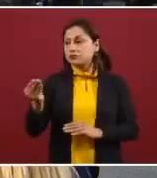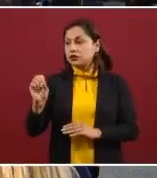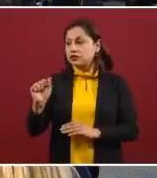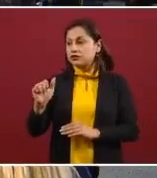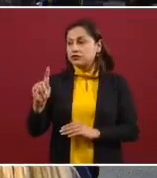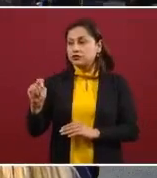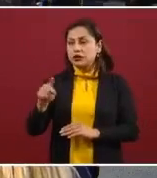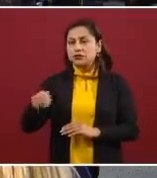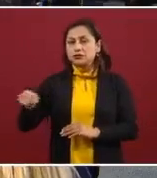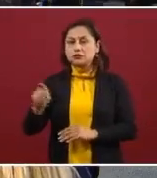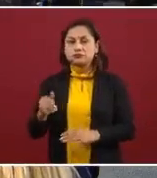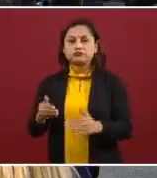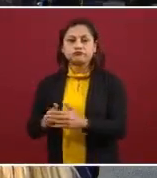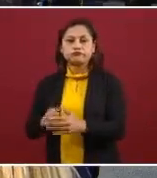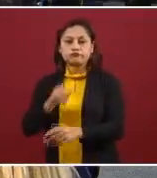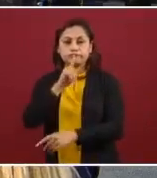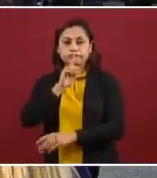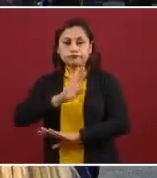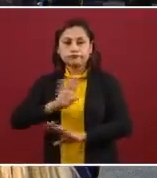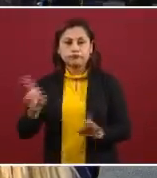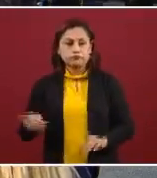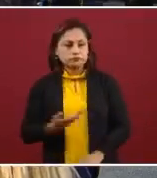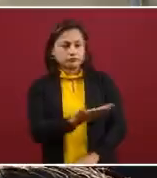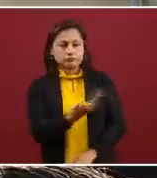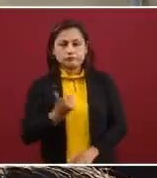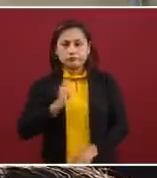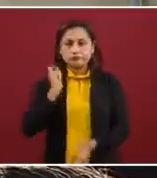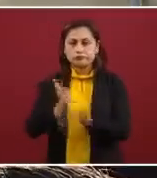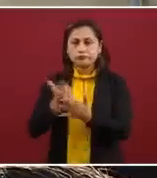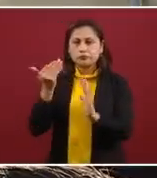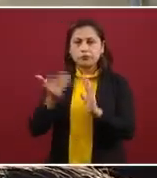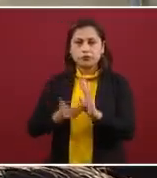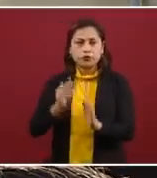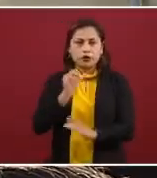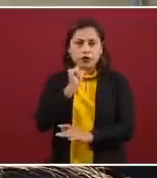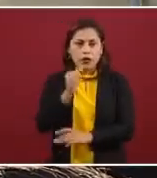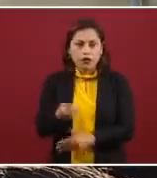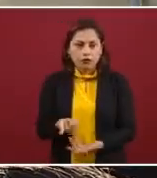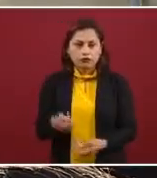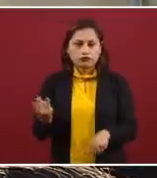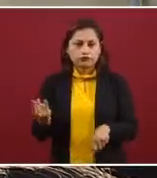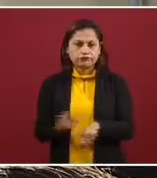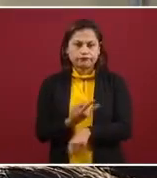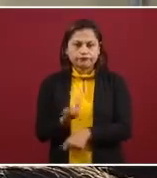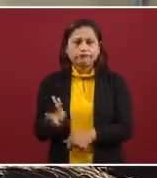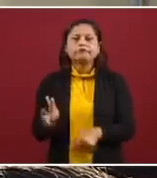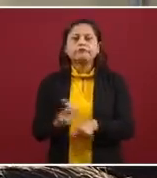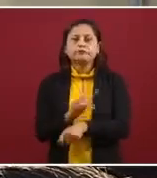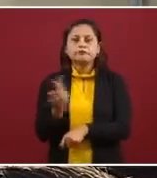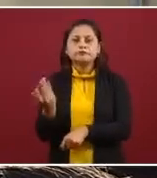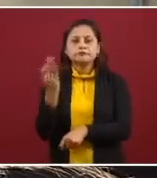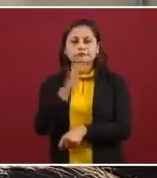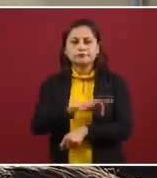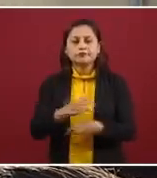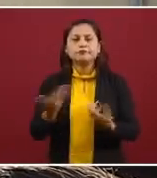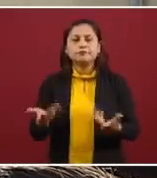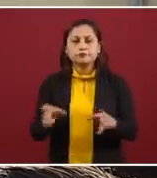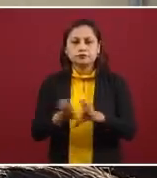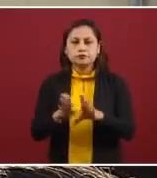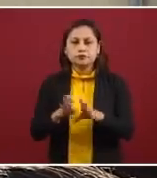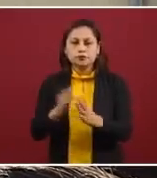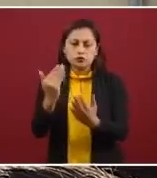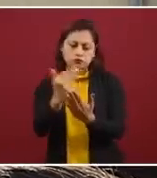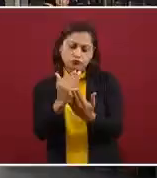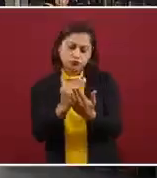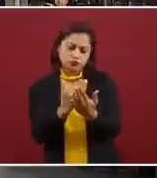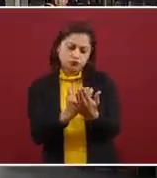cierra el círculo de la denuncia con la sanción económica y es una simulación. Todos estos adeudos al Estado están documentados en la